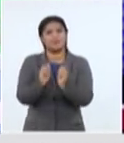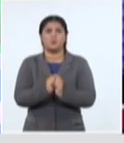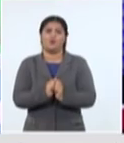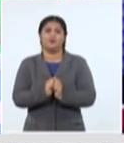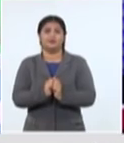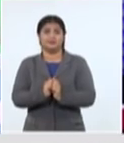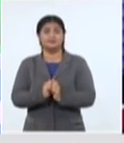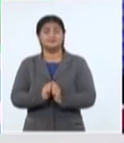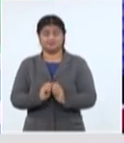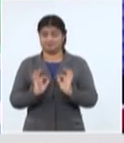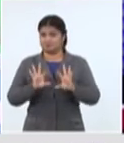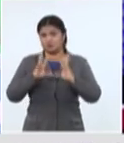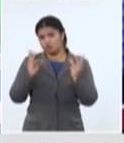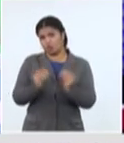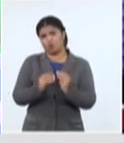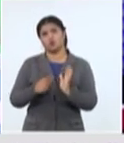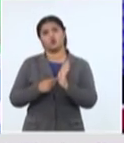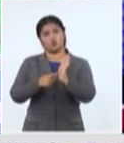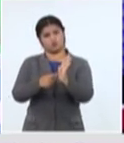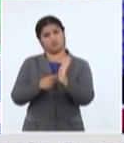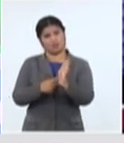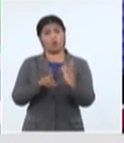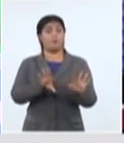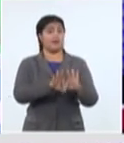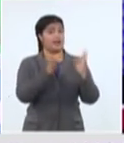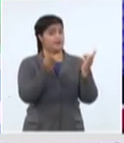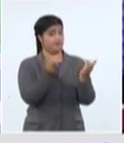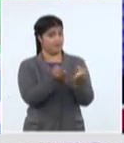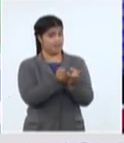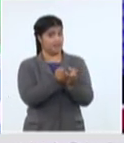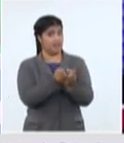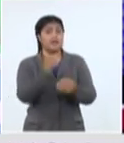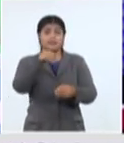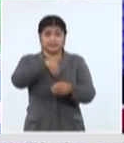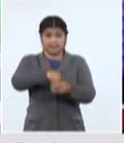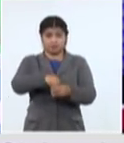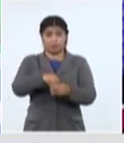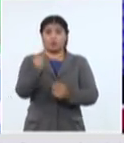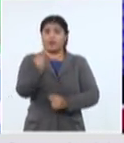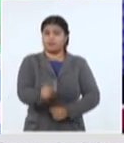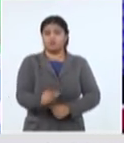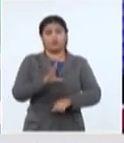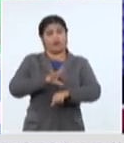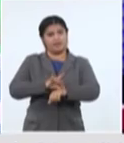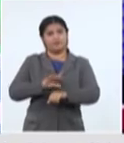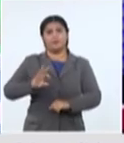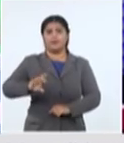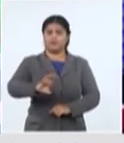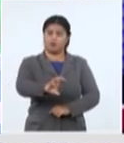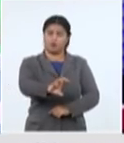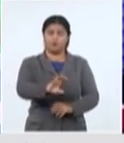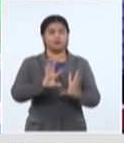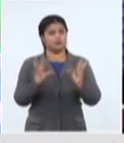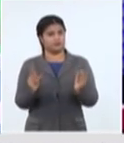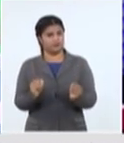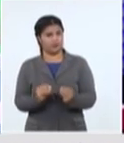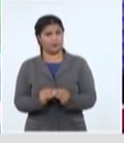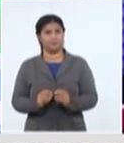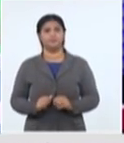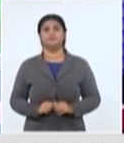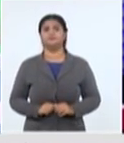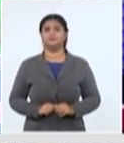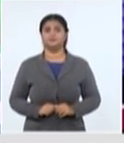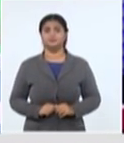quererse, comprenderse y aceptarse aún en esta situación. Otra cosa importante